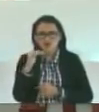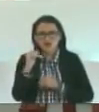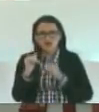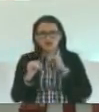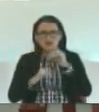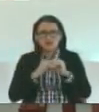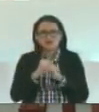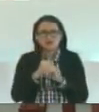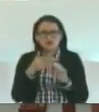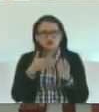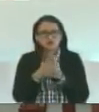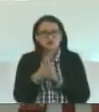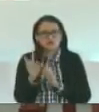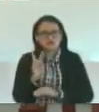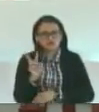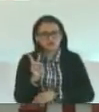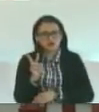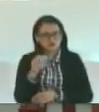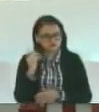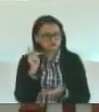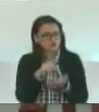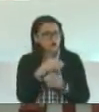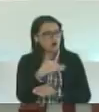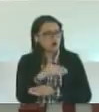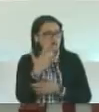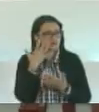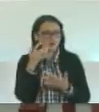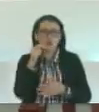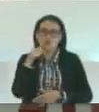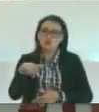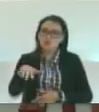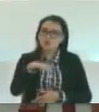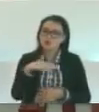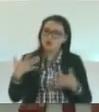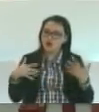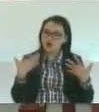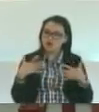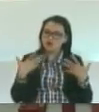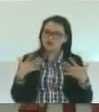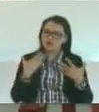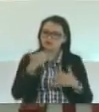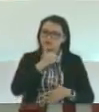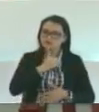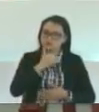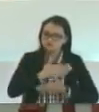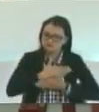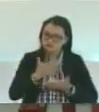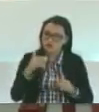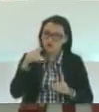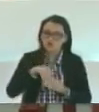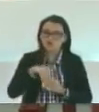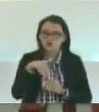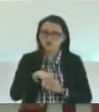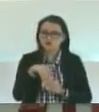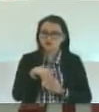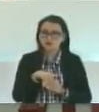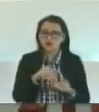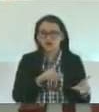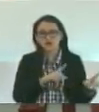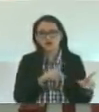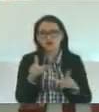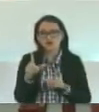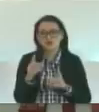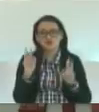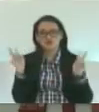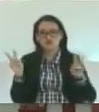Venezuela, vayan a las calles para que vean un pueblo alegre, pacífico, dispuesto a votar y listo para una